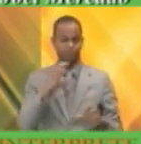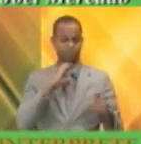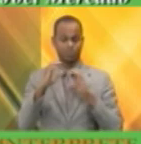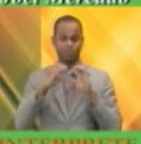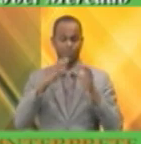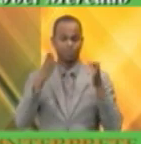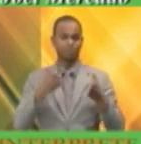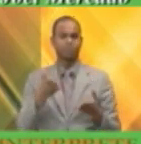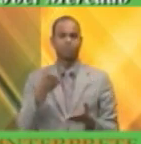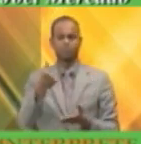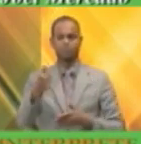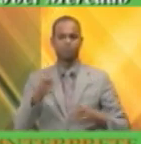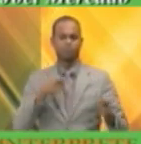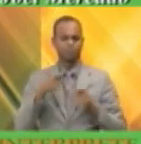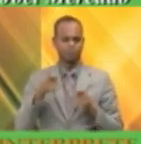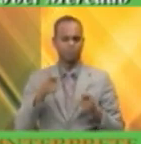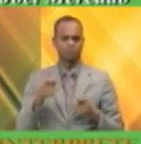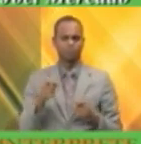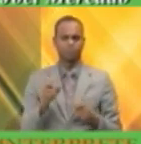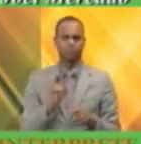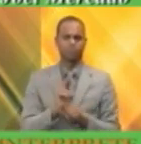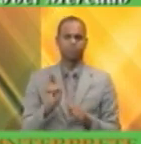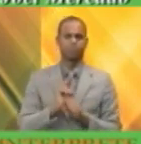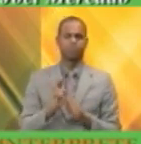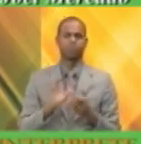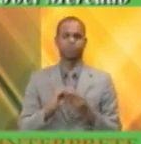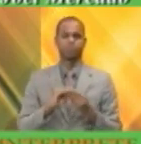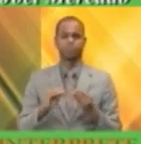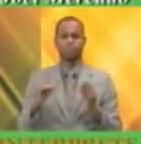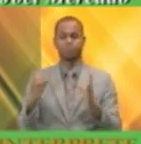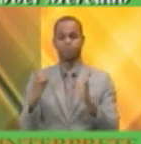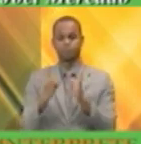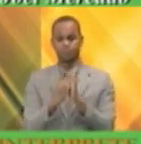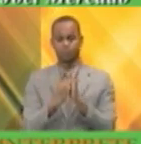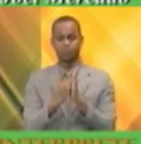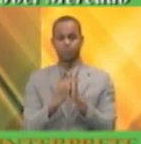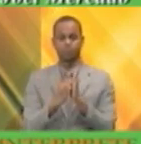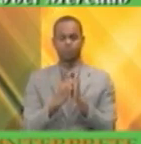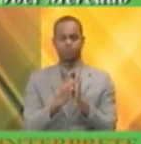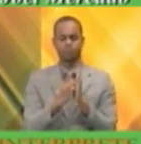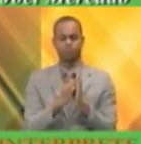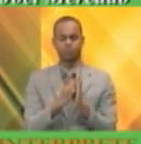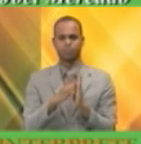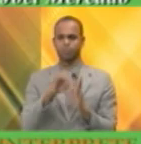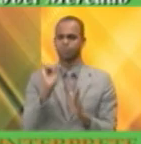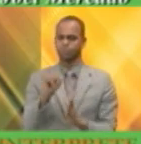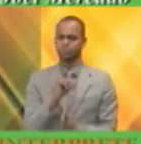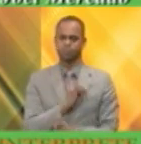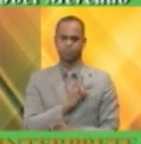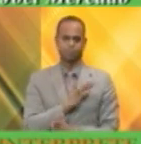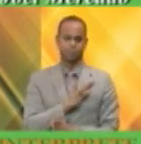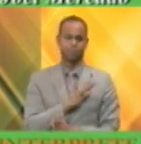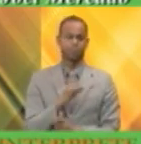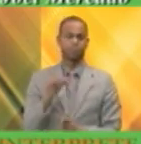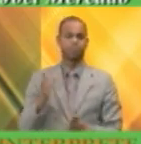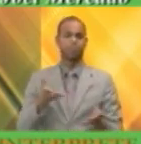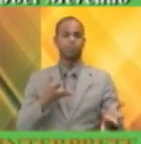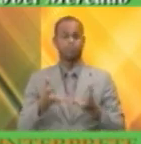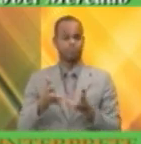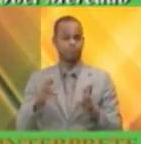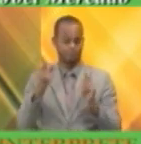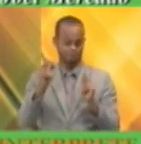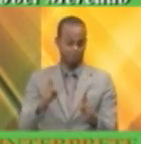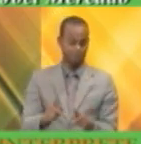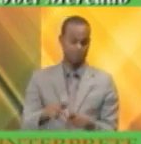comunicador tiene un dominio preciso del término discapacidad, y eso realmente nos dice que estamos conversando con una